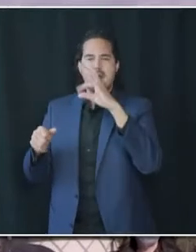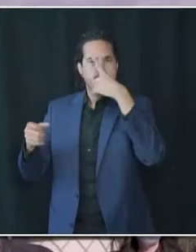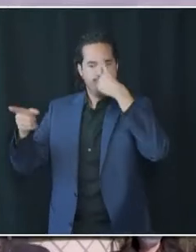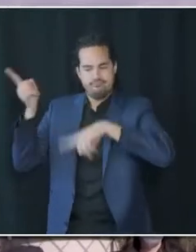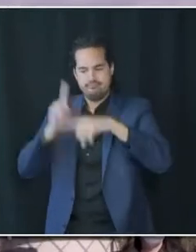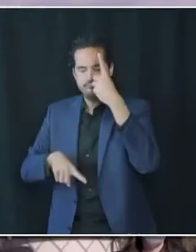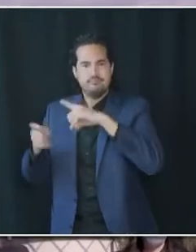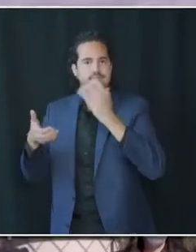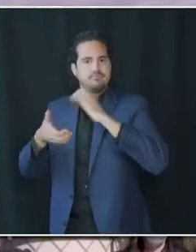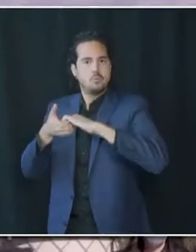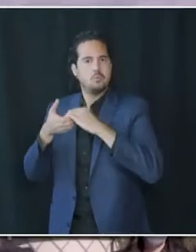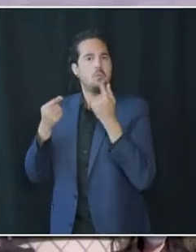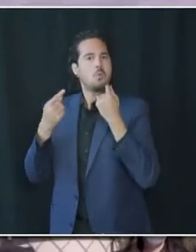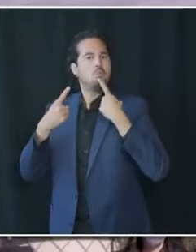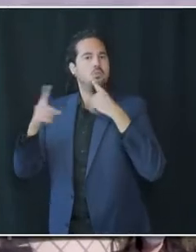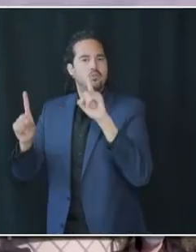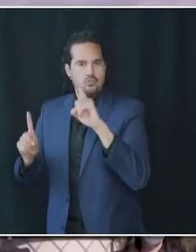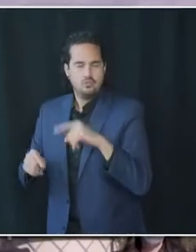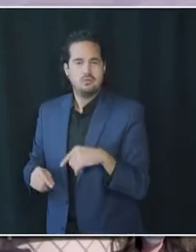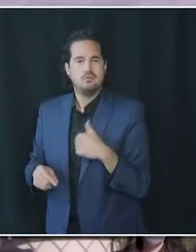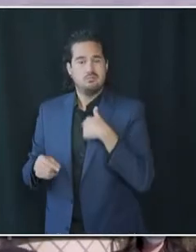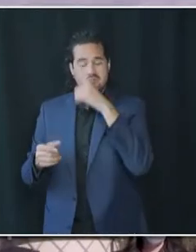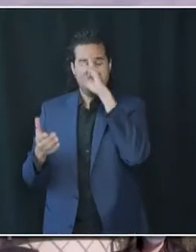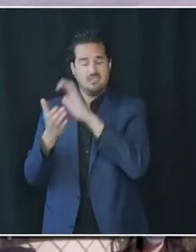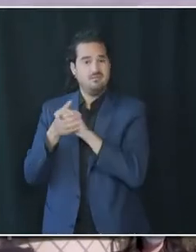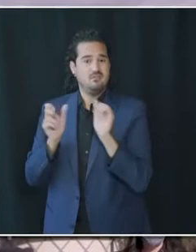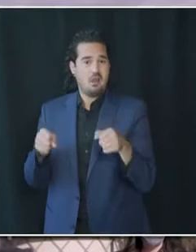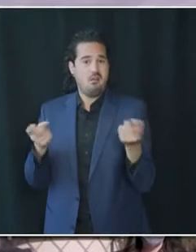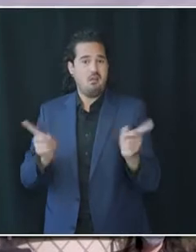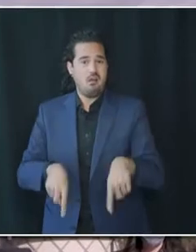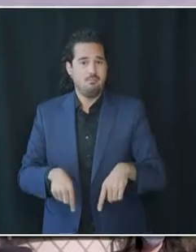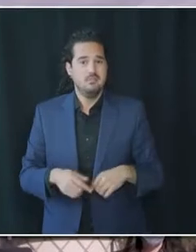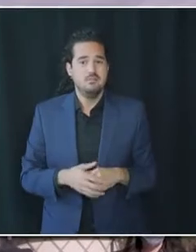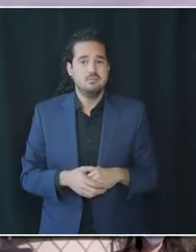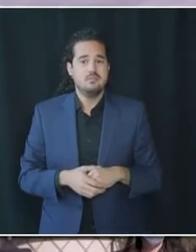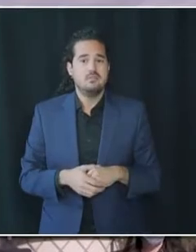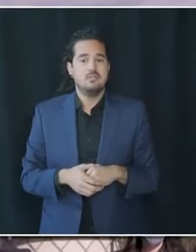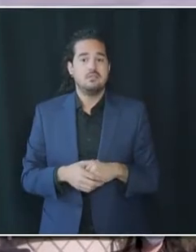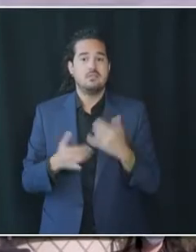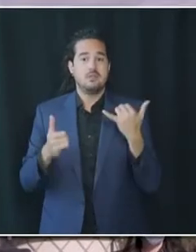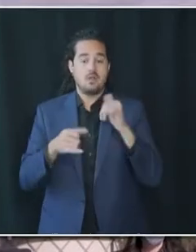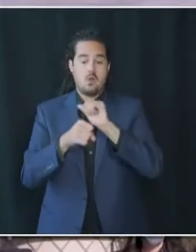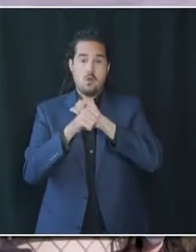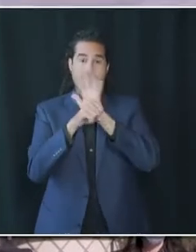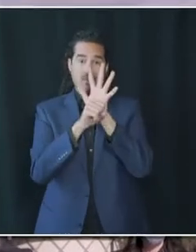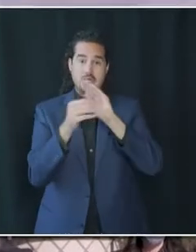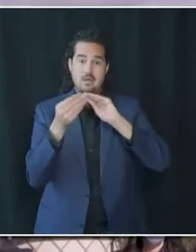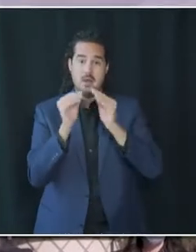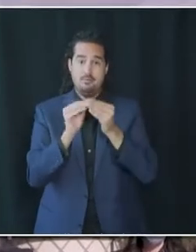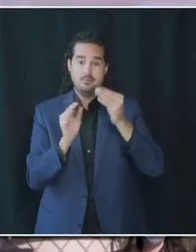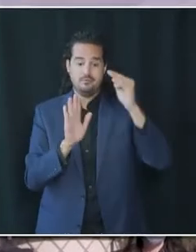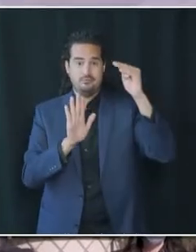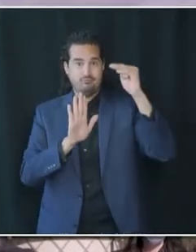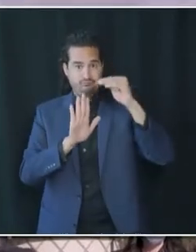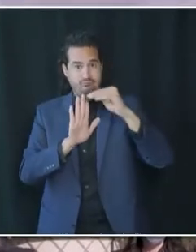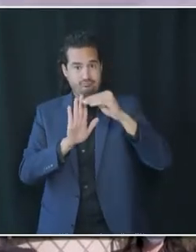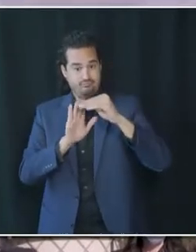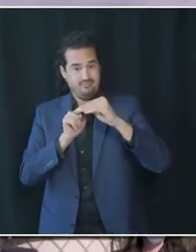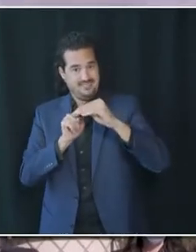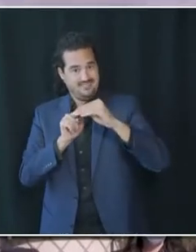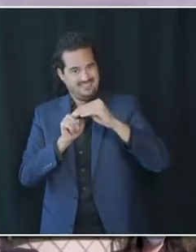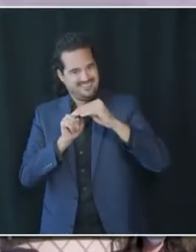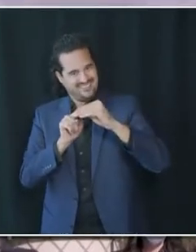terreno y mediano el terreno es igual para todos y poder seguir moviéndonos